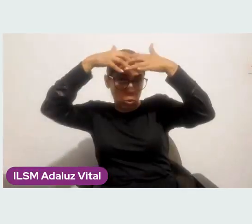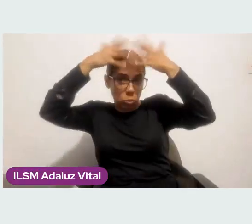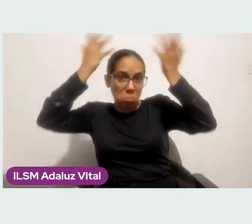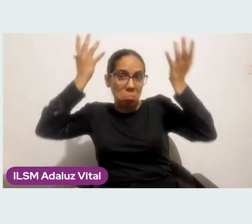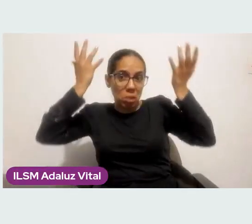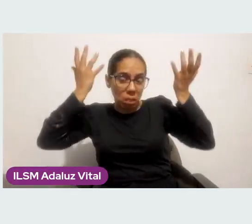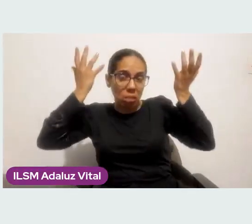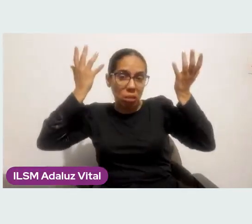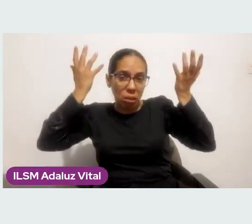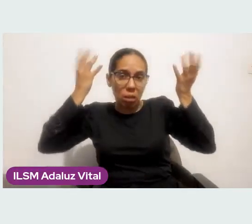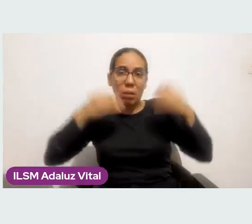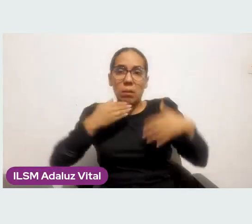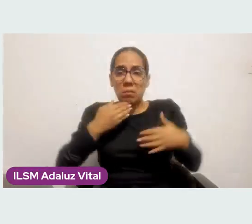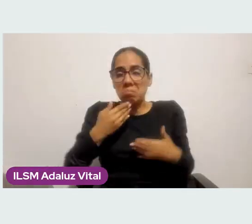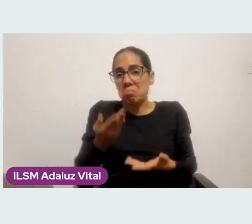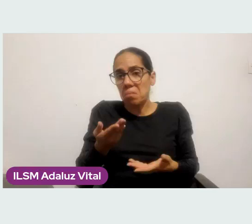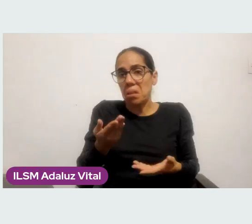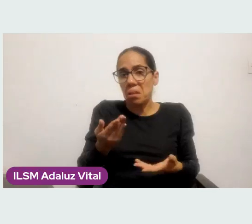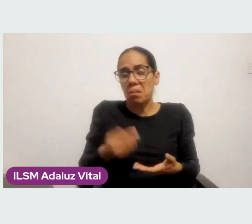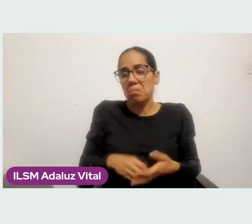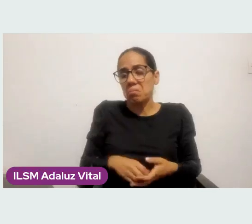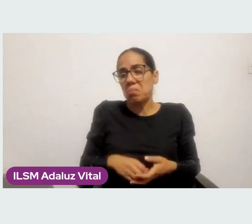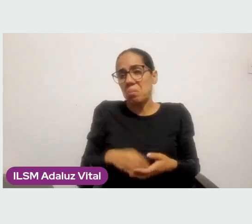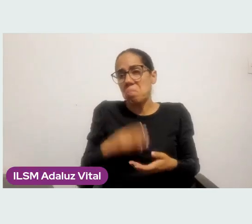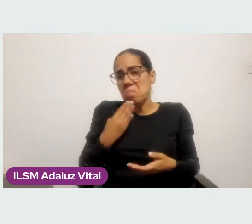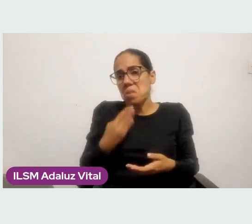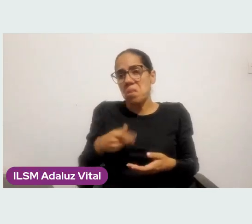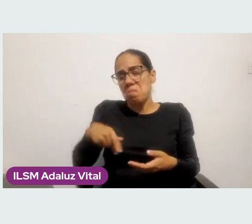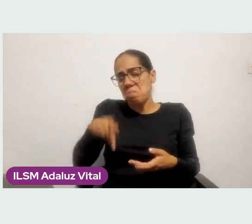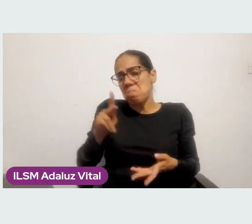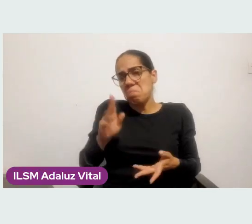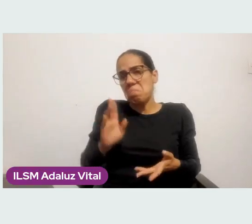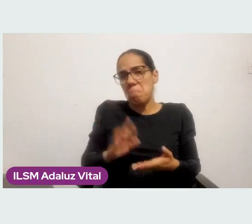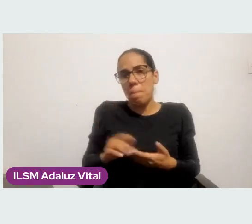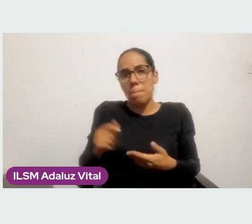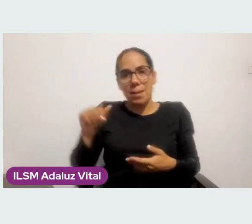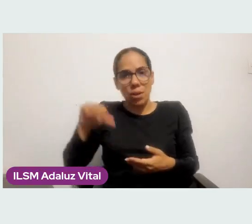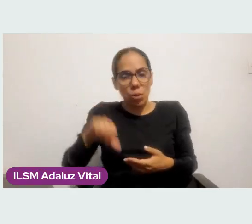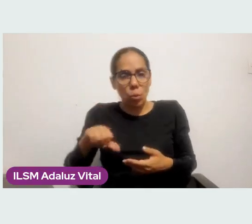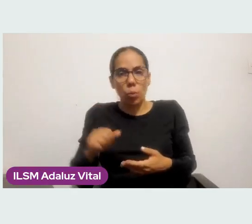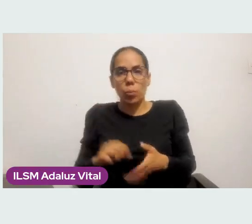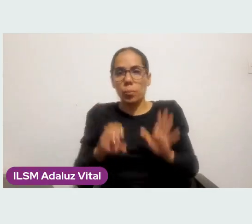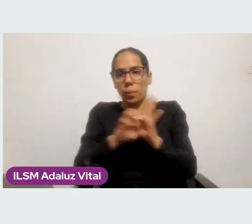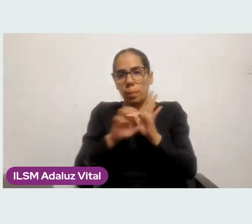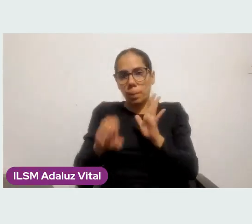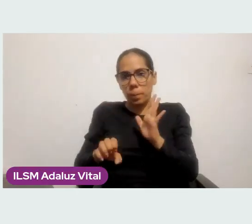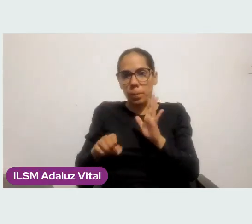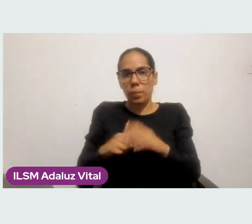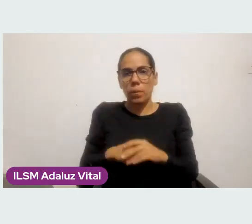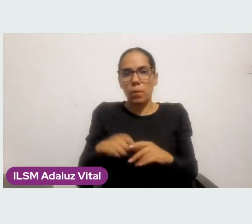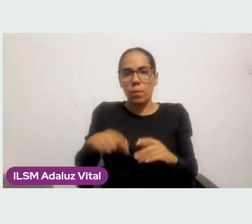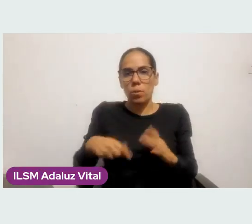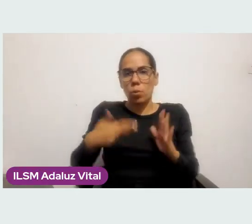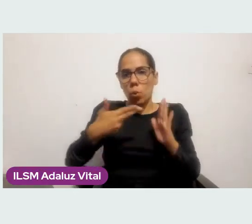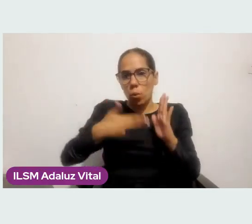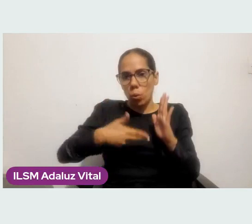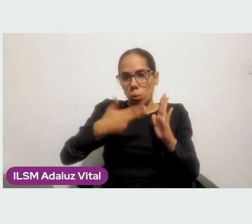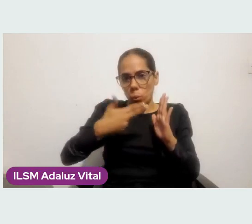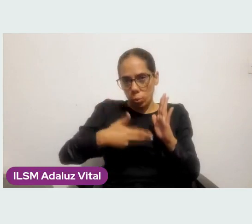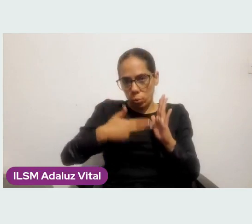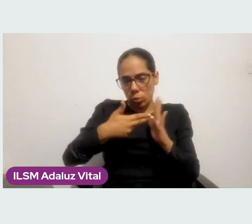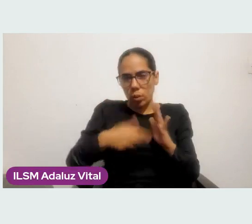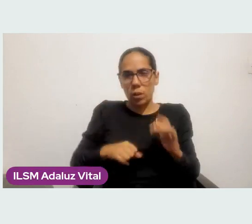hay en el haber también existe un taller que es el juego no es el juguete.